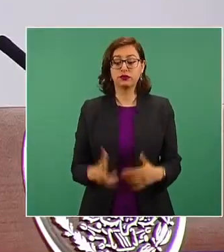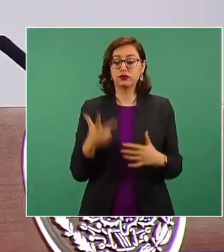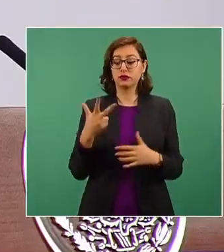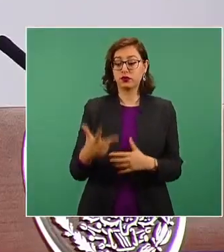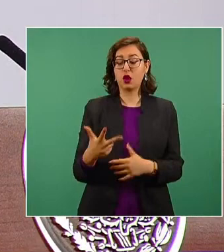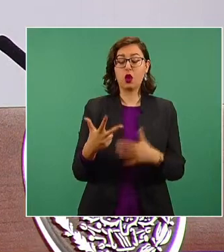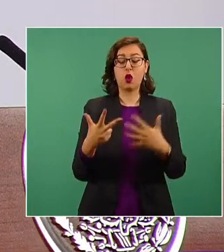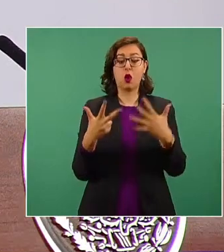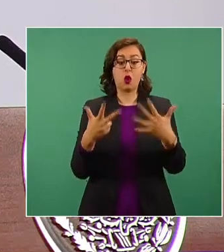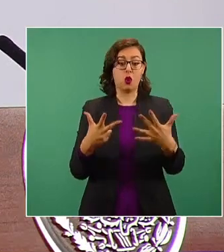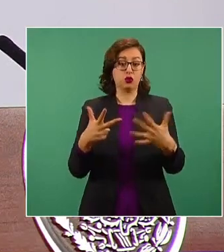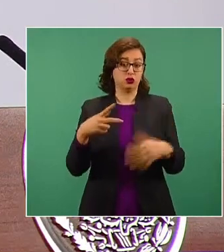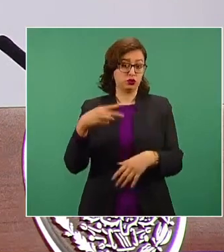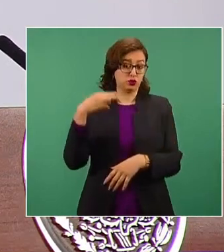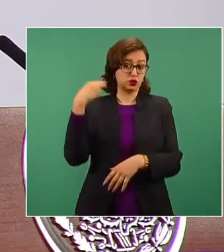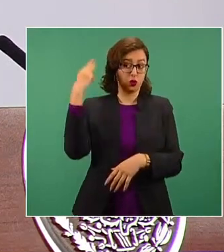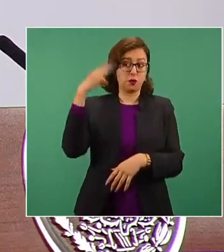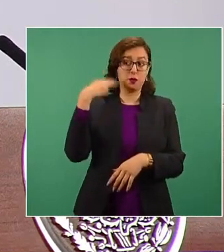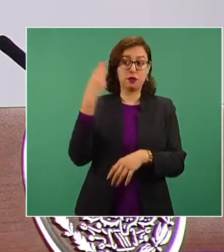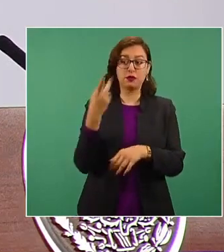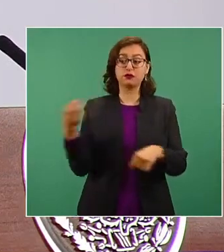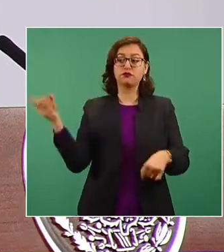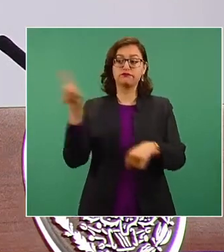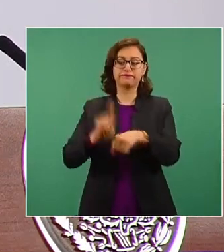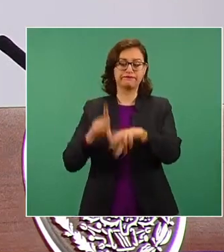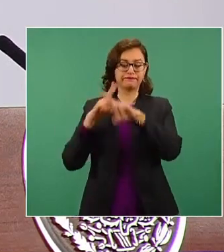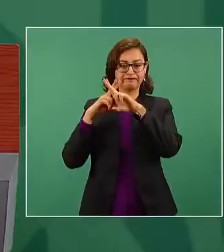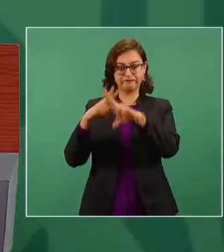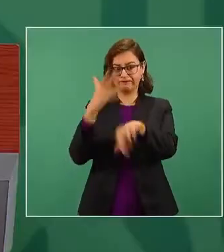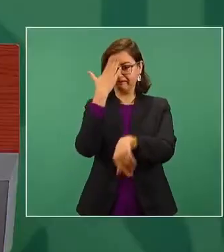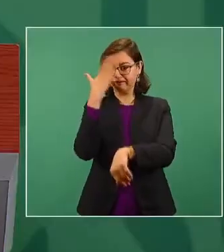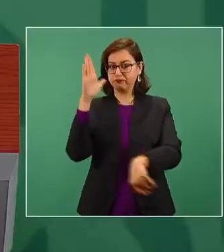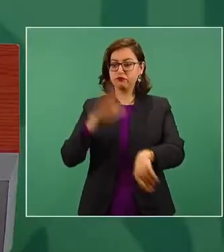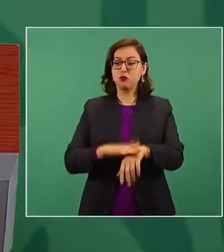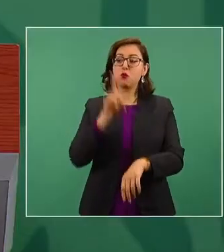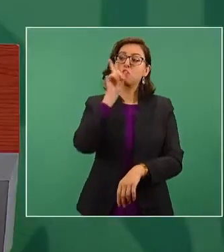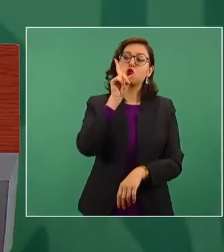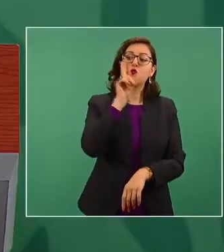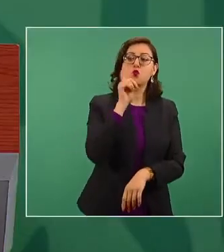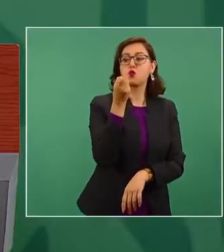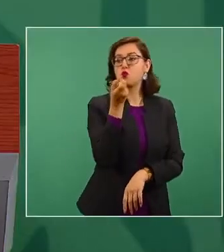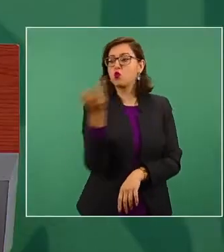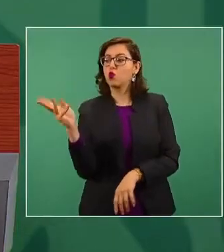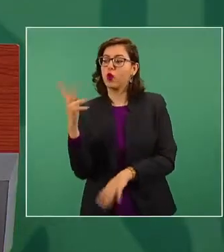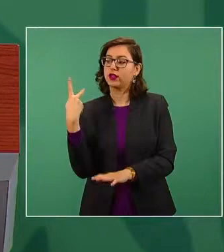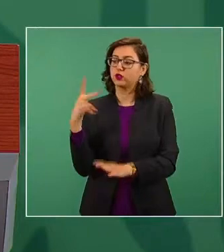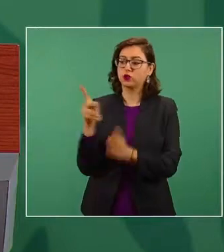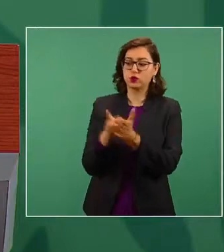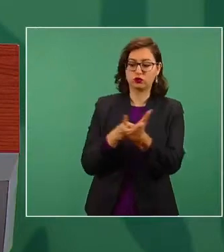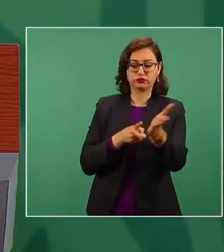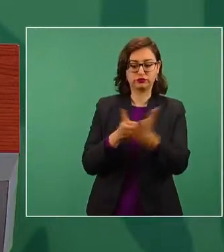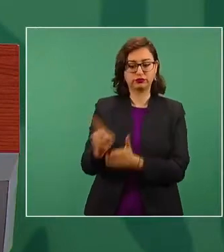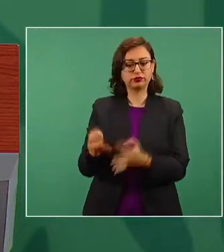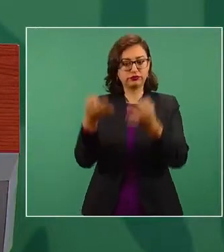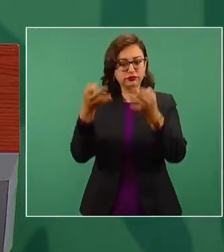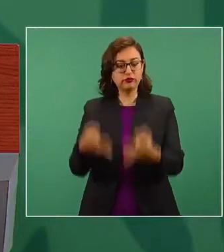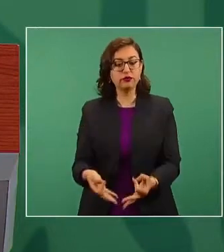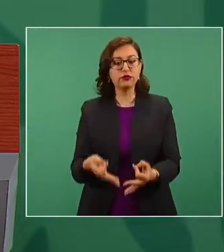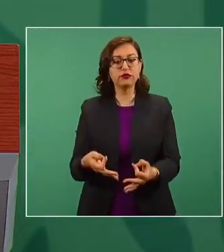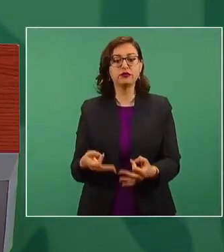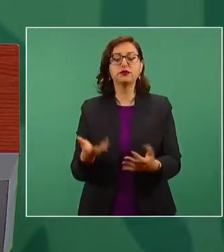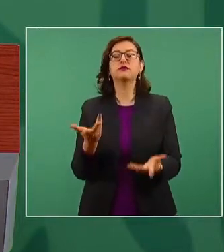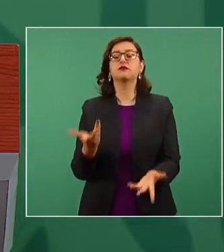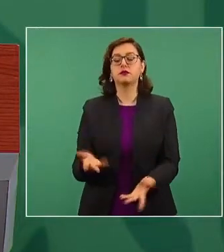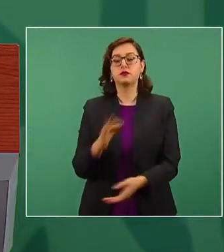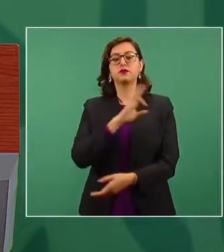las mujeres para acceder a sus derechos y es una oportunidad para hacer un balance sobre las conquistas y